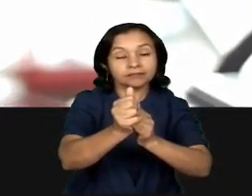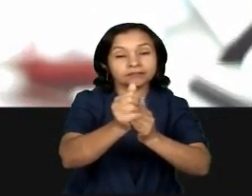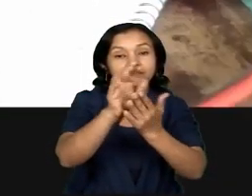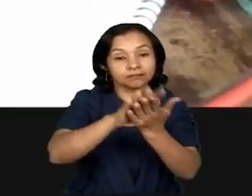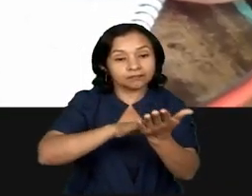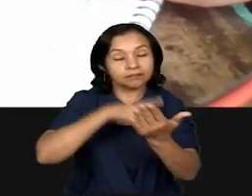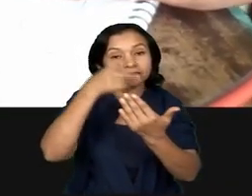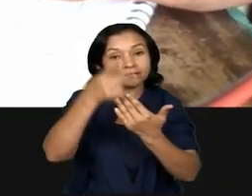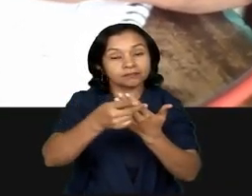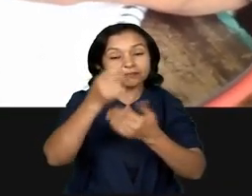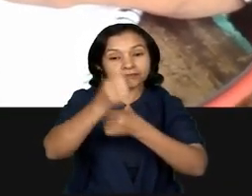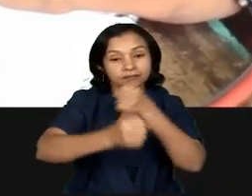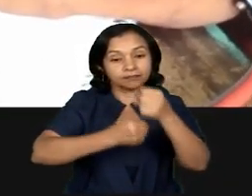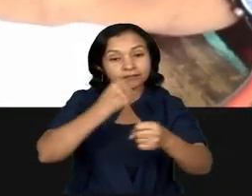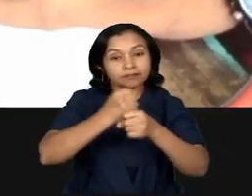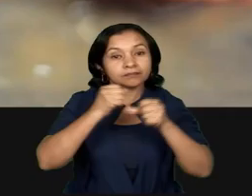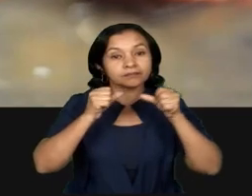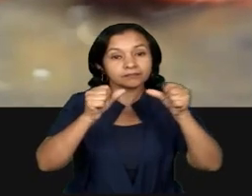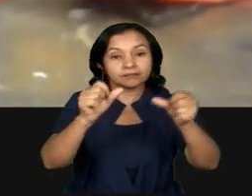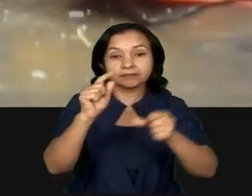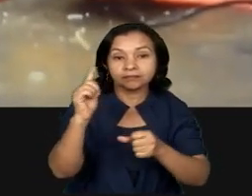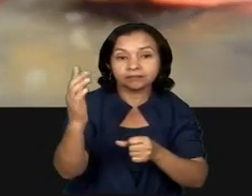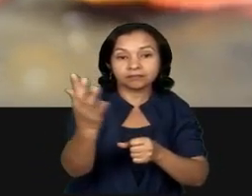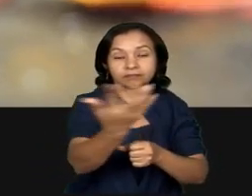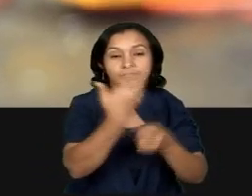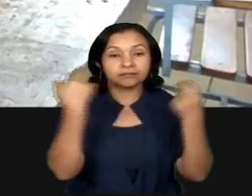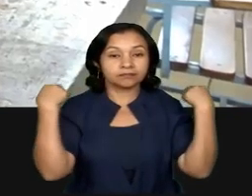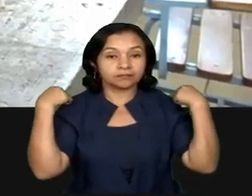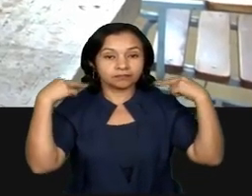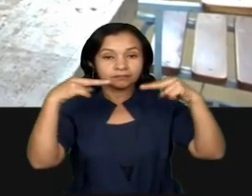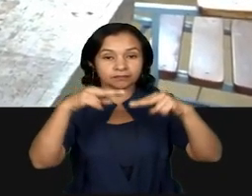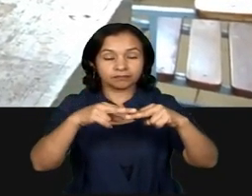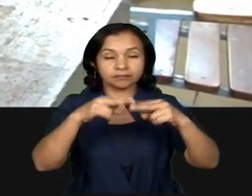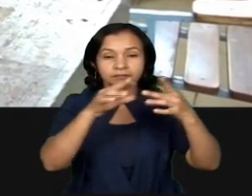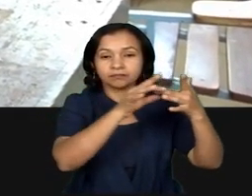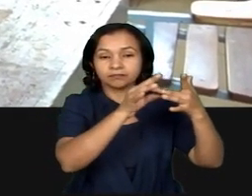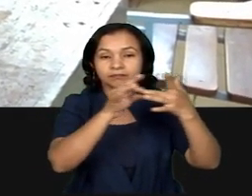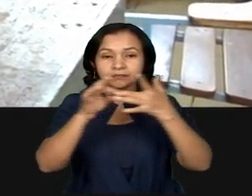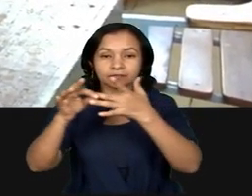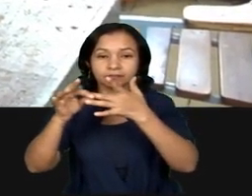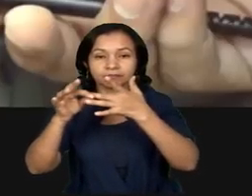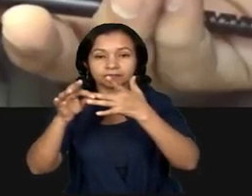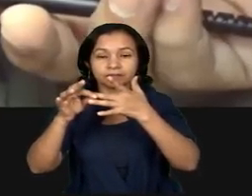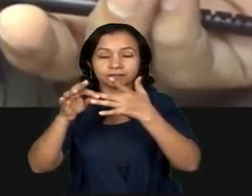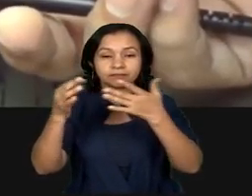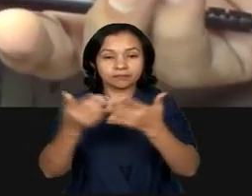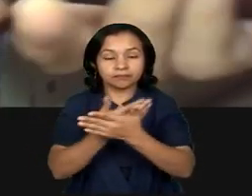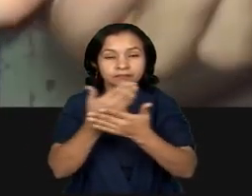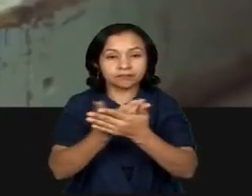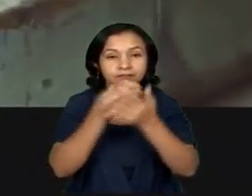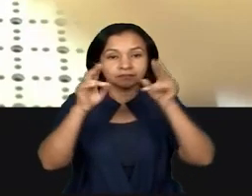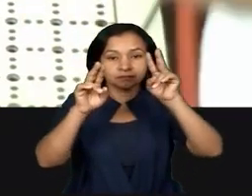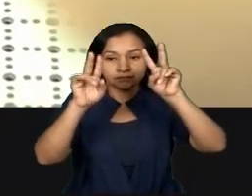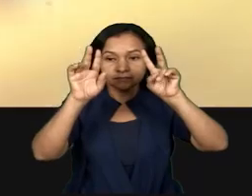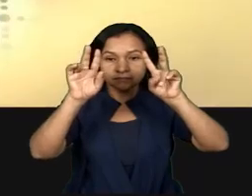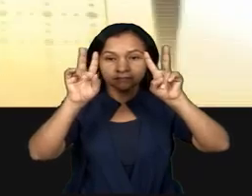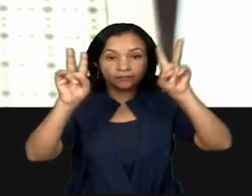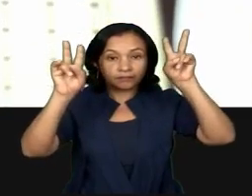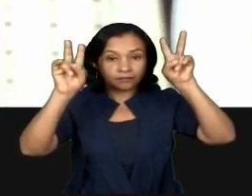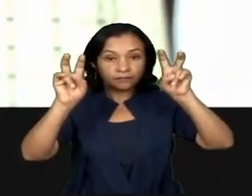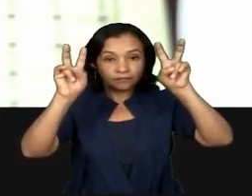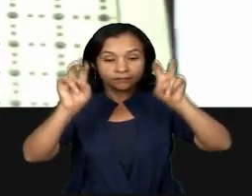de varios años de que todos los docentes del país se especialicen en generación de contenidos